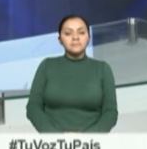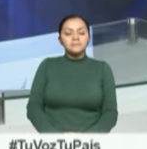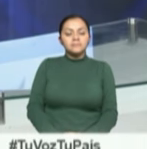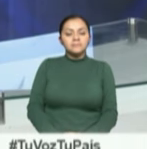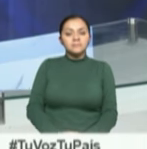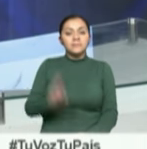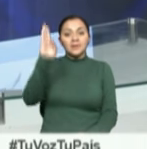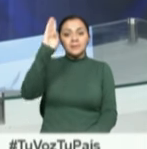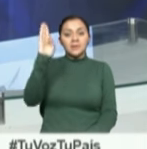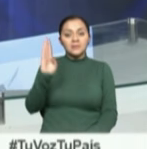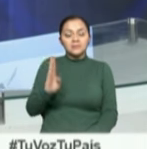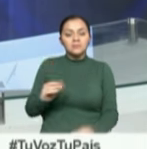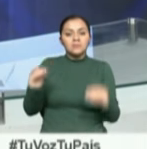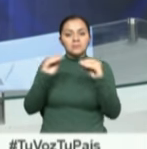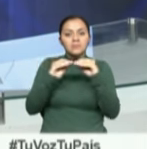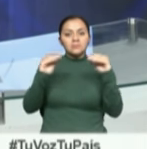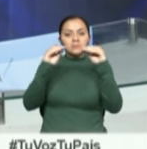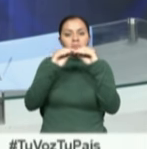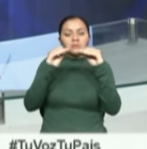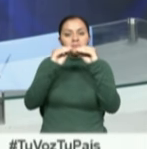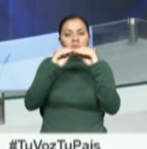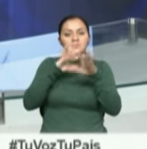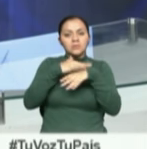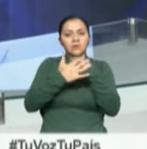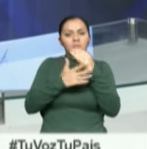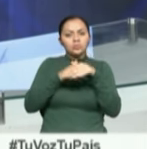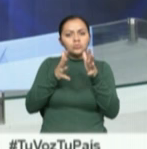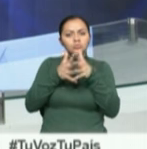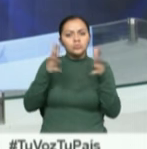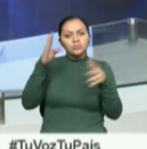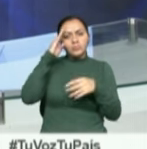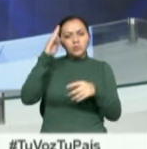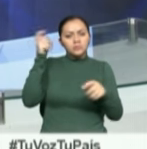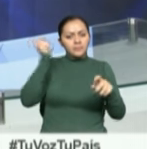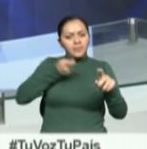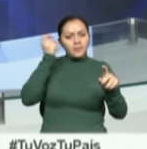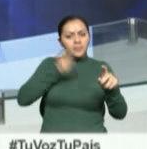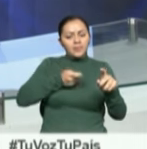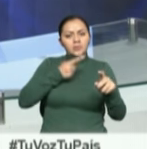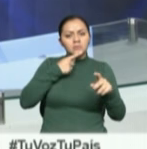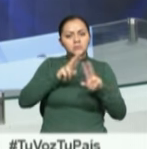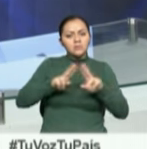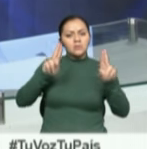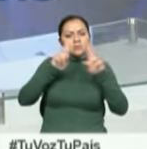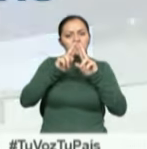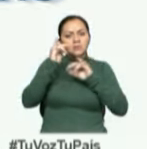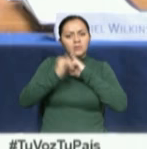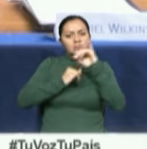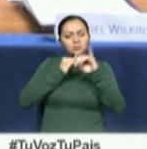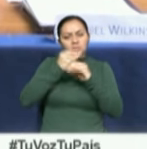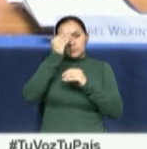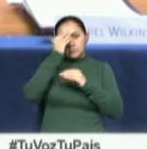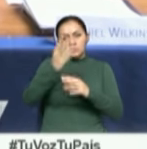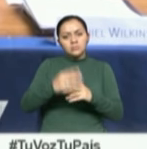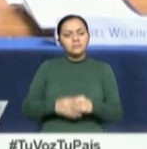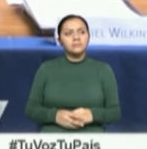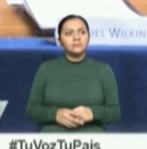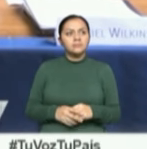En Brasil va en aumento los casos de abusos policiales. Así lo denunciaron organismos internacionales.